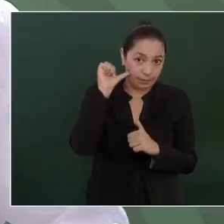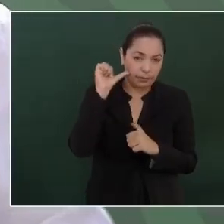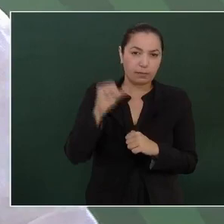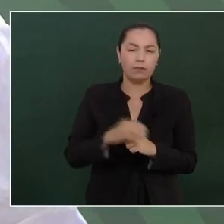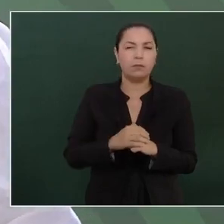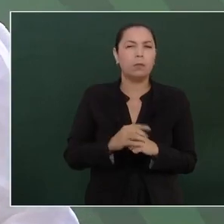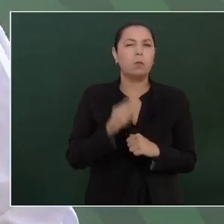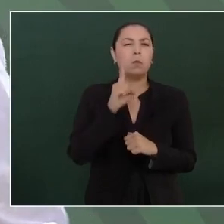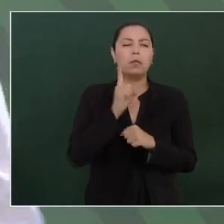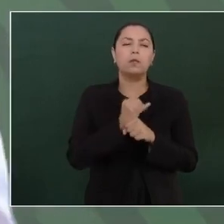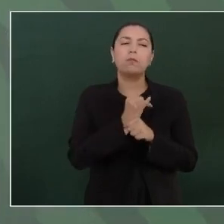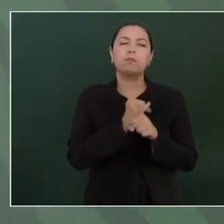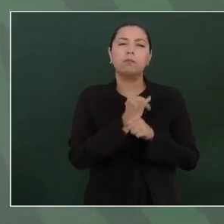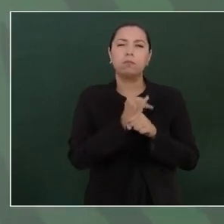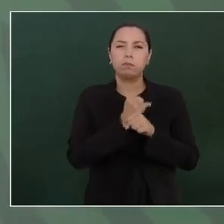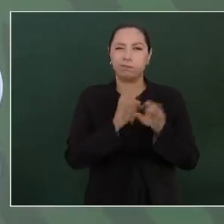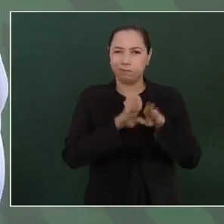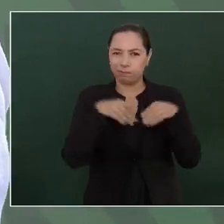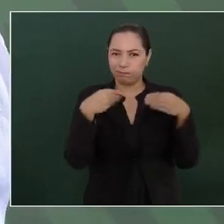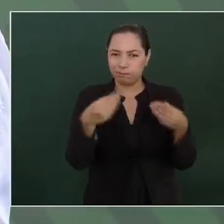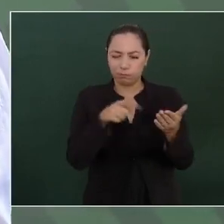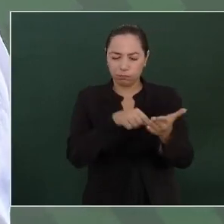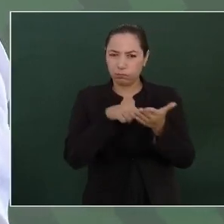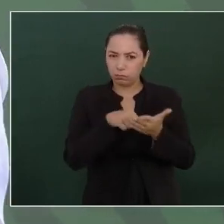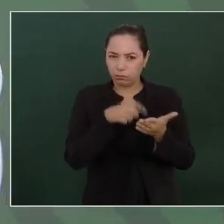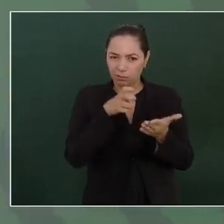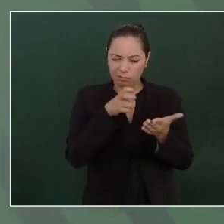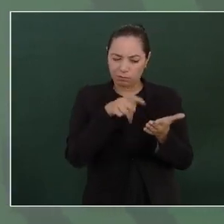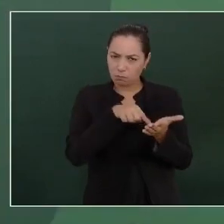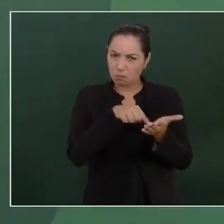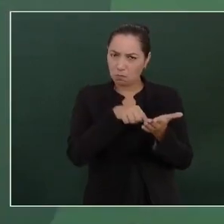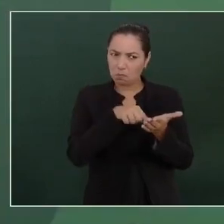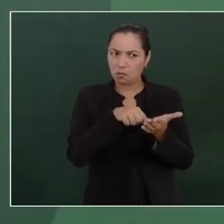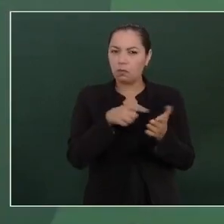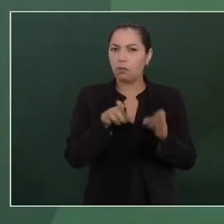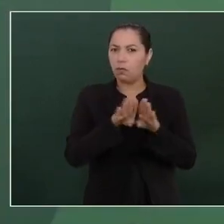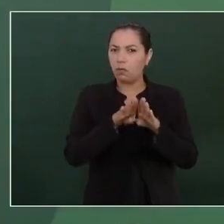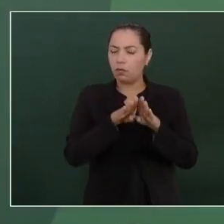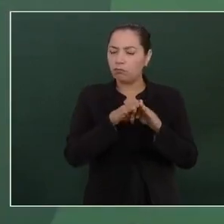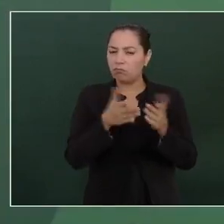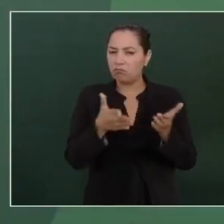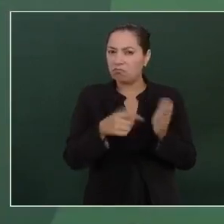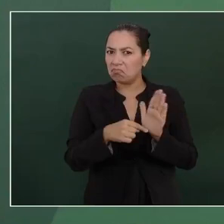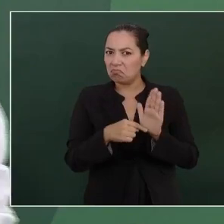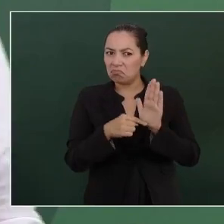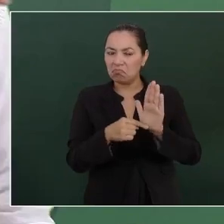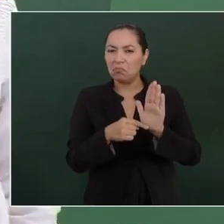una investigación periodística llevó a que